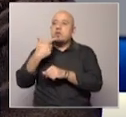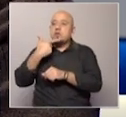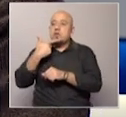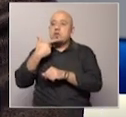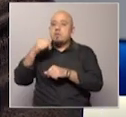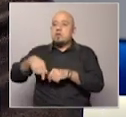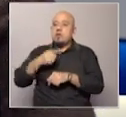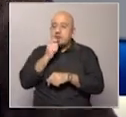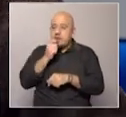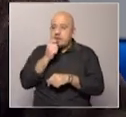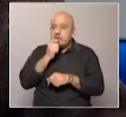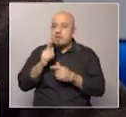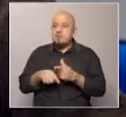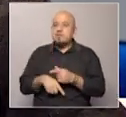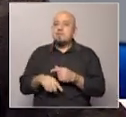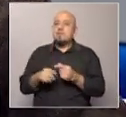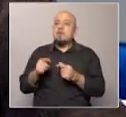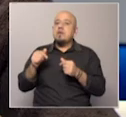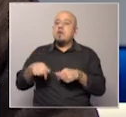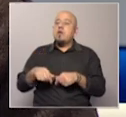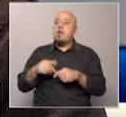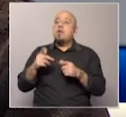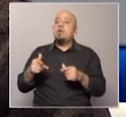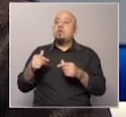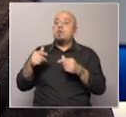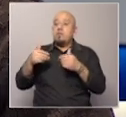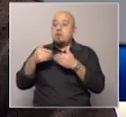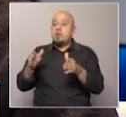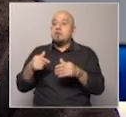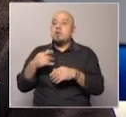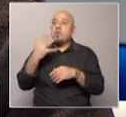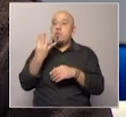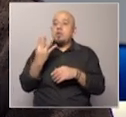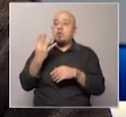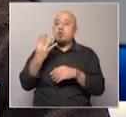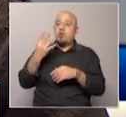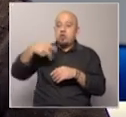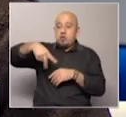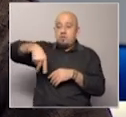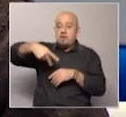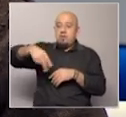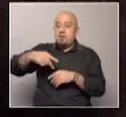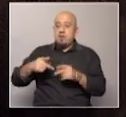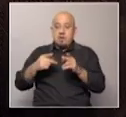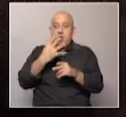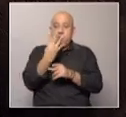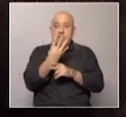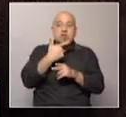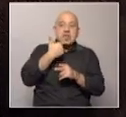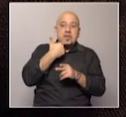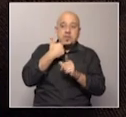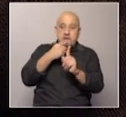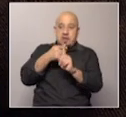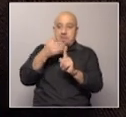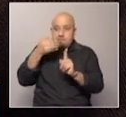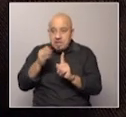en esta entrevista también está lo que va a ocurrir entre inauguración y el cierre que va a ser el 4 de noviembre en esos dos meses y todo tipo de